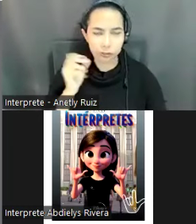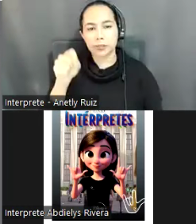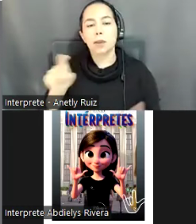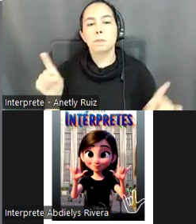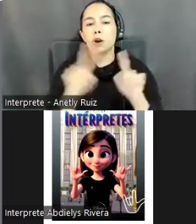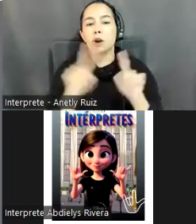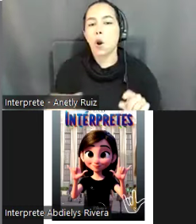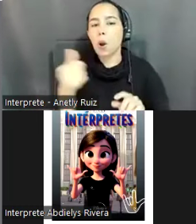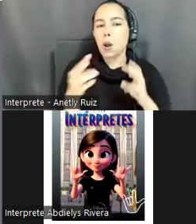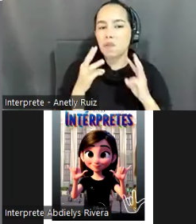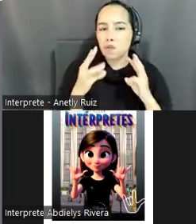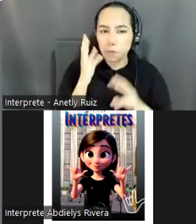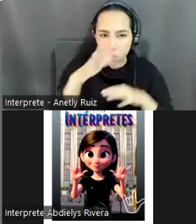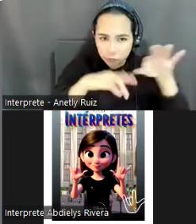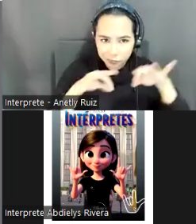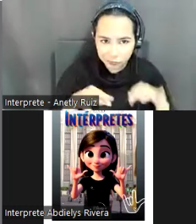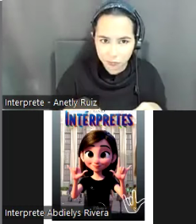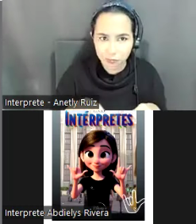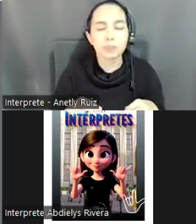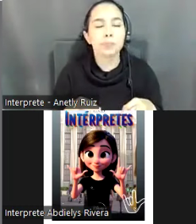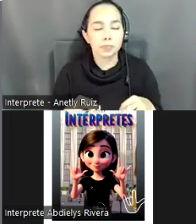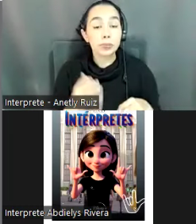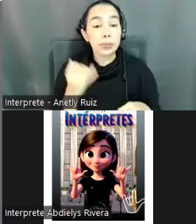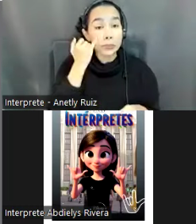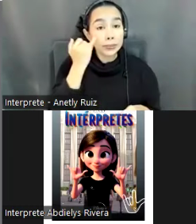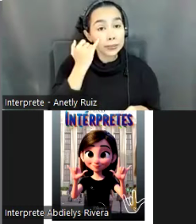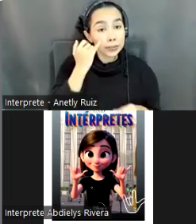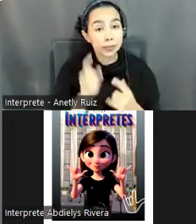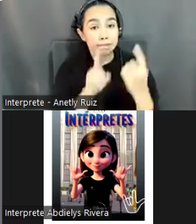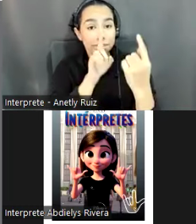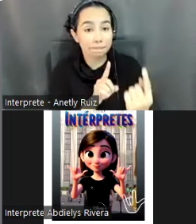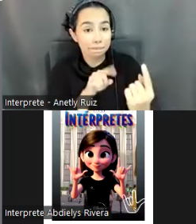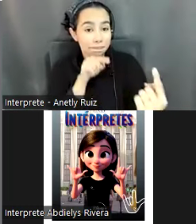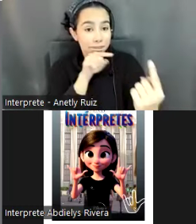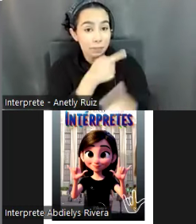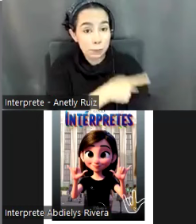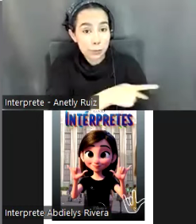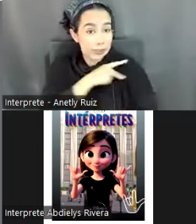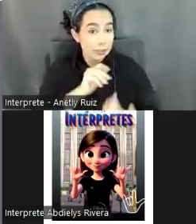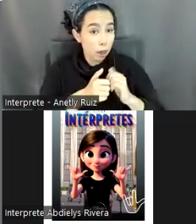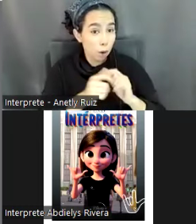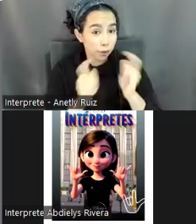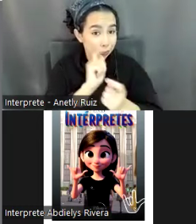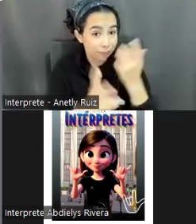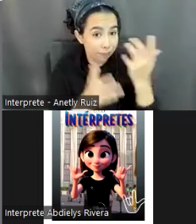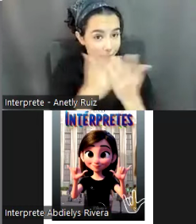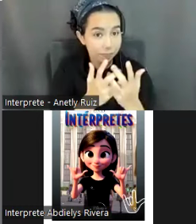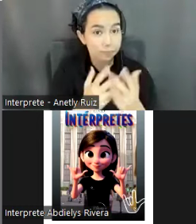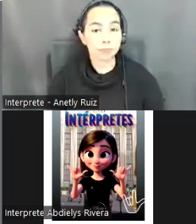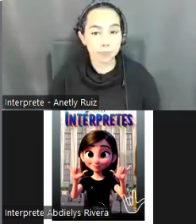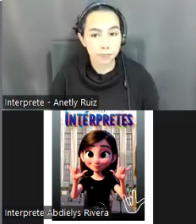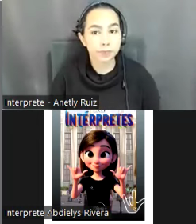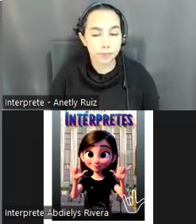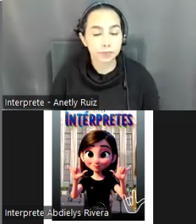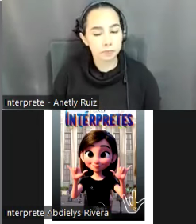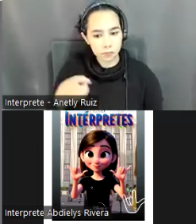hablar de algo un poquito diferente y es cuando ya es paciente y es en escenario clínico. Así es que es muy